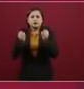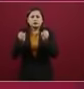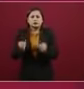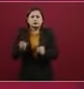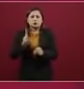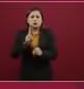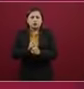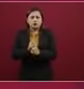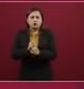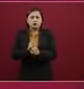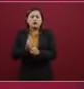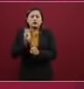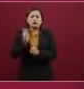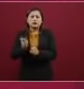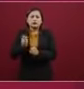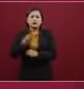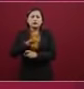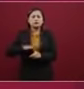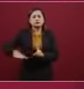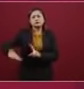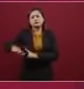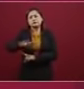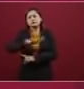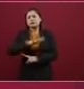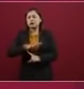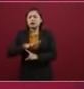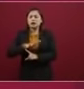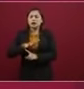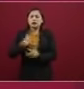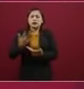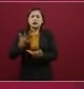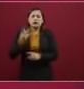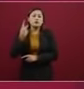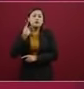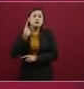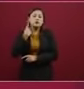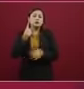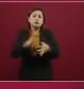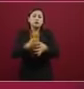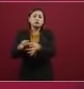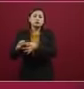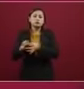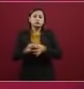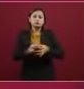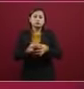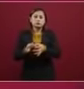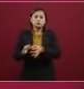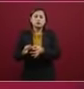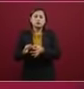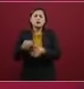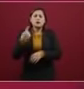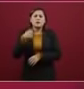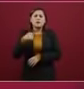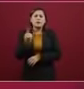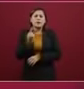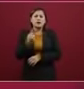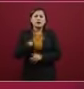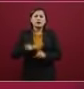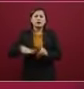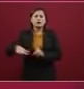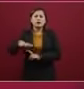zona de neutralidad política, de tal manera que en esa zona podamos hacer abstracción